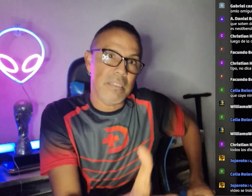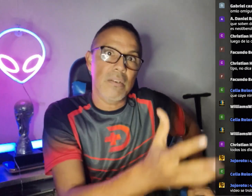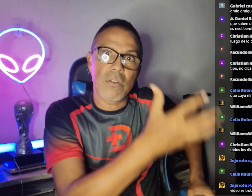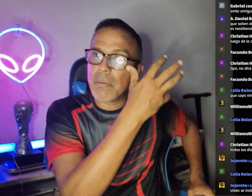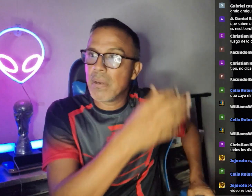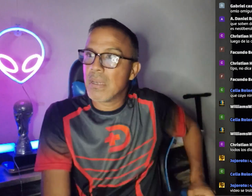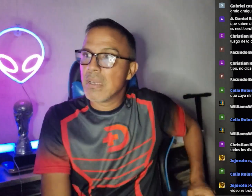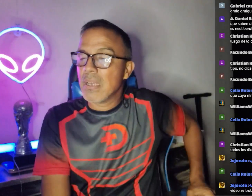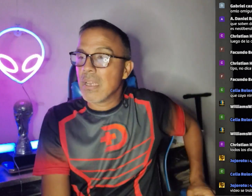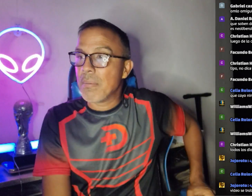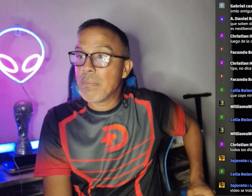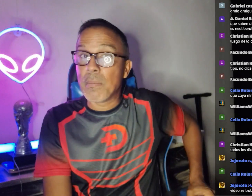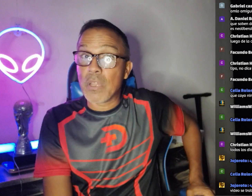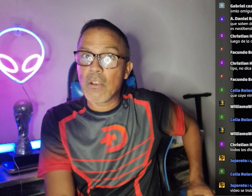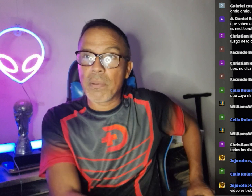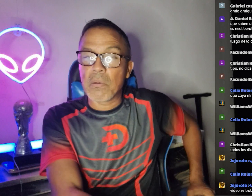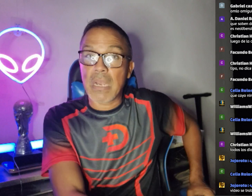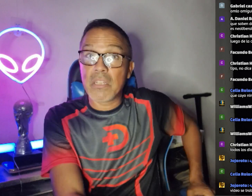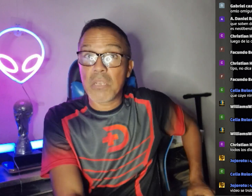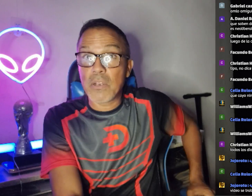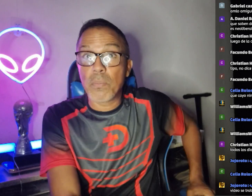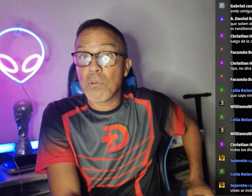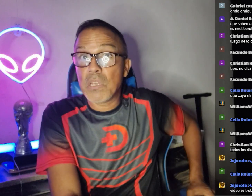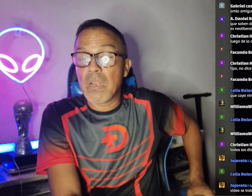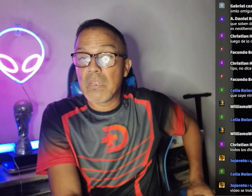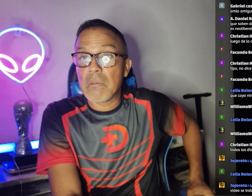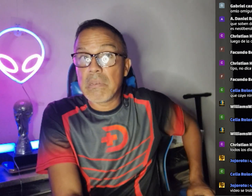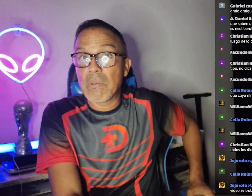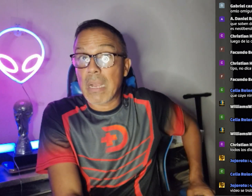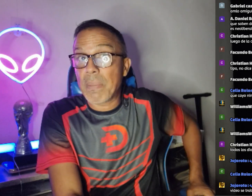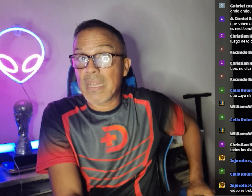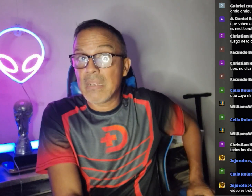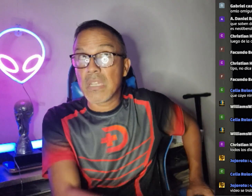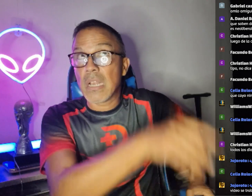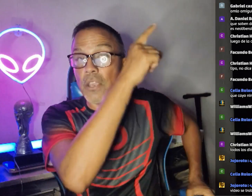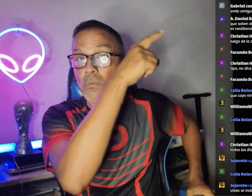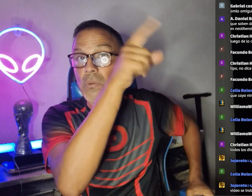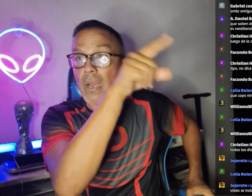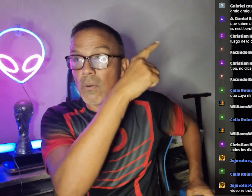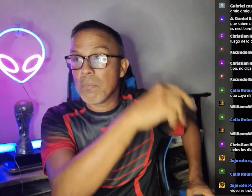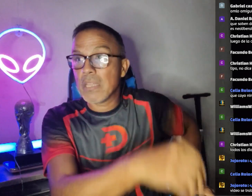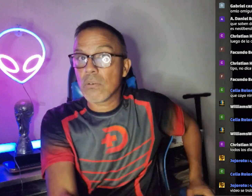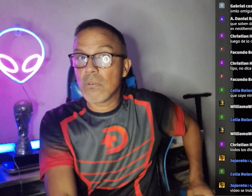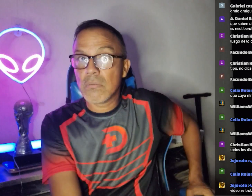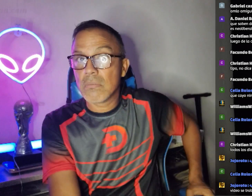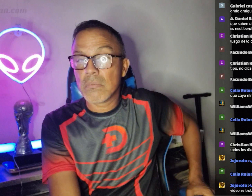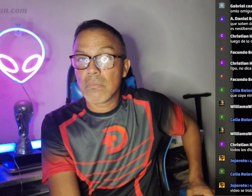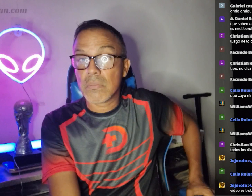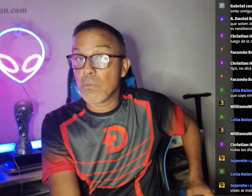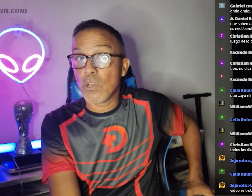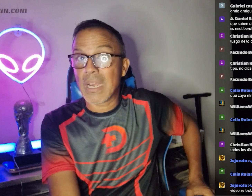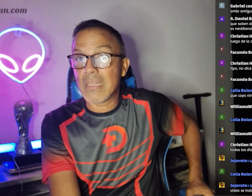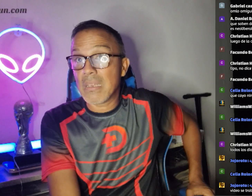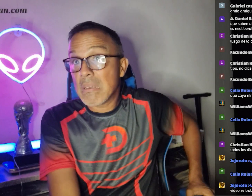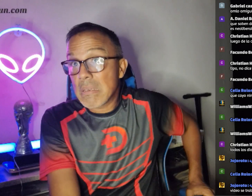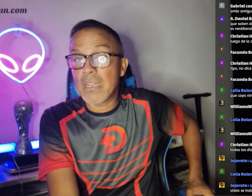va a seguir con el mismo modelo, pero Claudia Sheinbaum no pudo ni con la capital. Se le cayó un metro, se